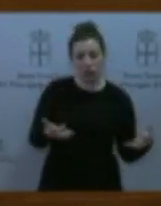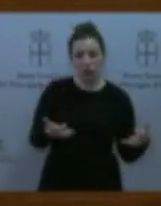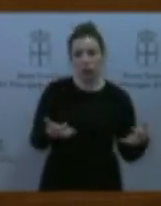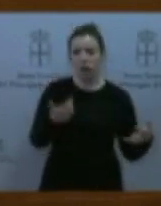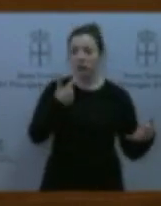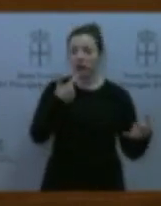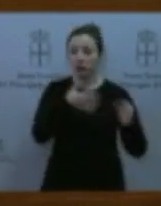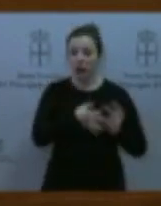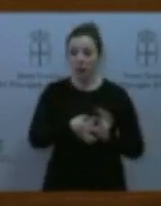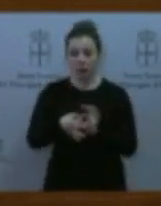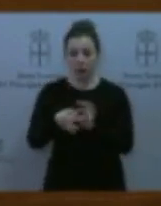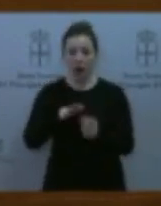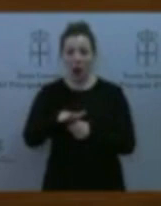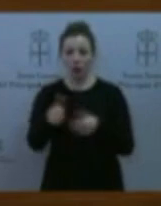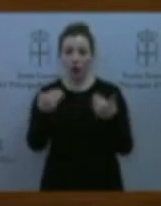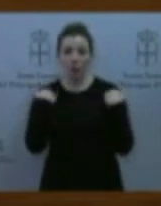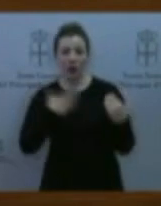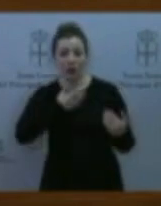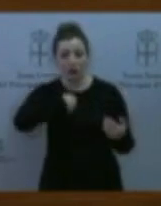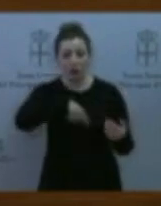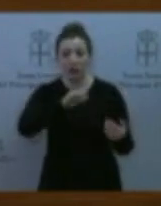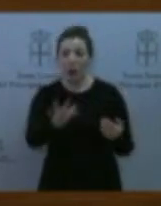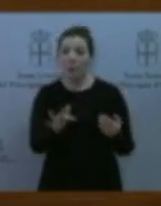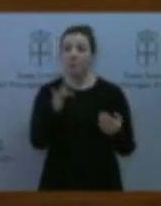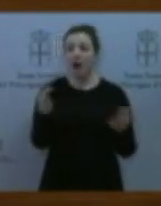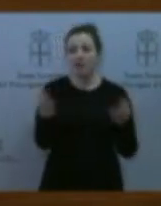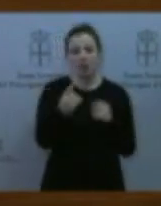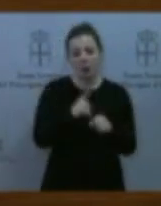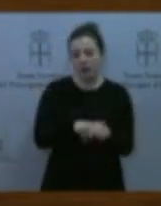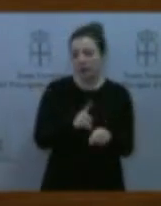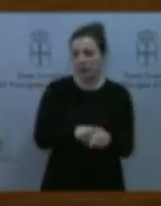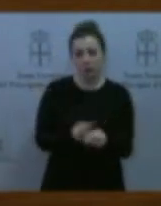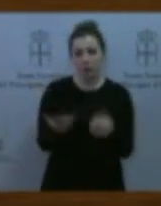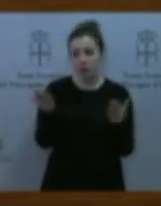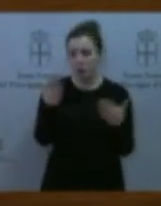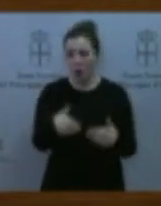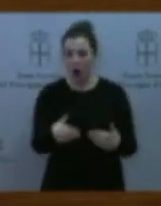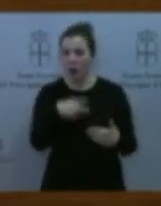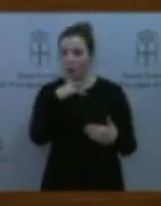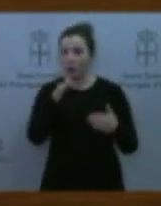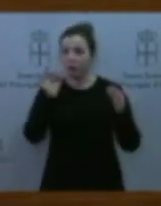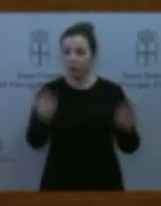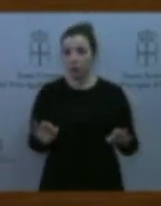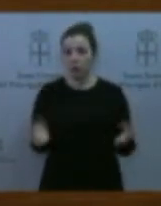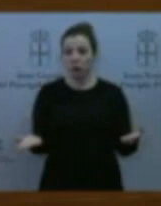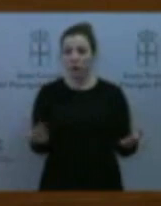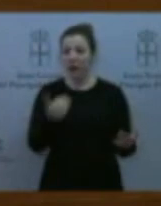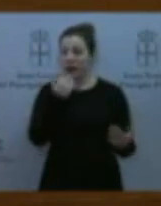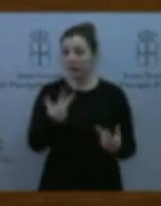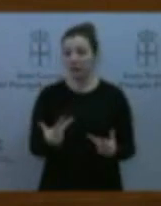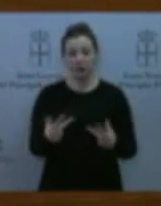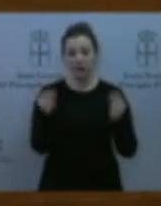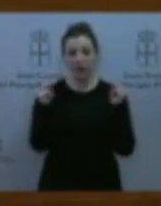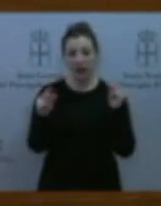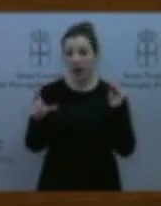con el agravante de la falta de tiempo con un reloj que tocaba ya el fin de una legislatura. Gracias por la celeridad